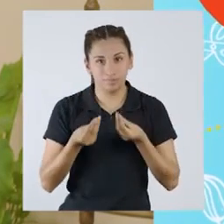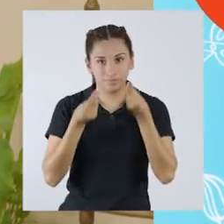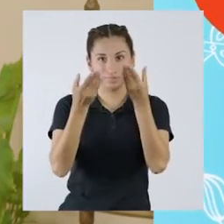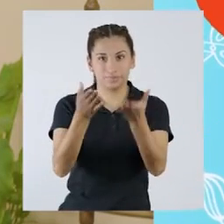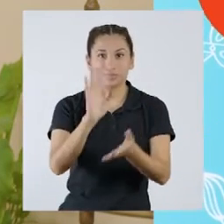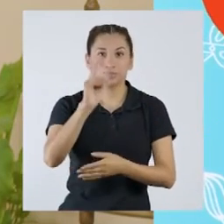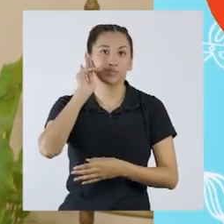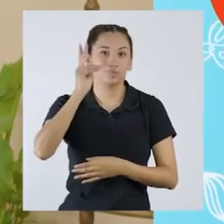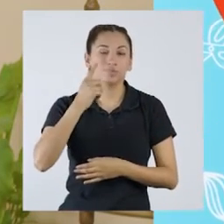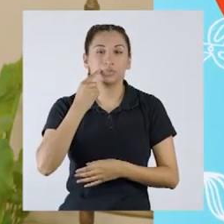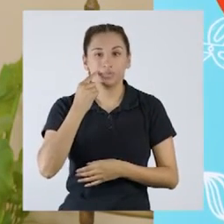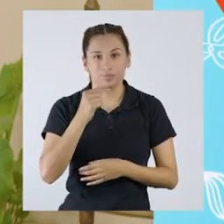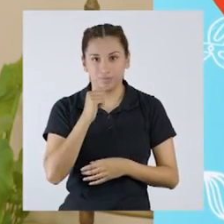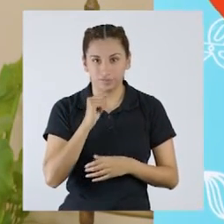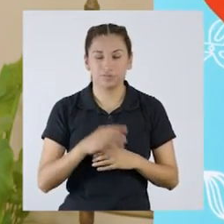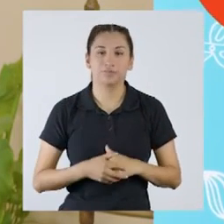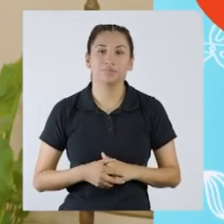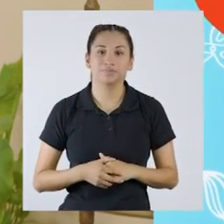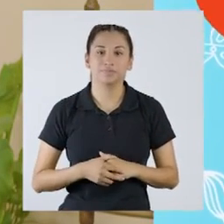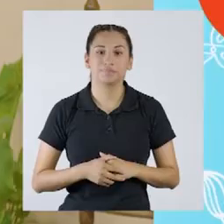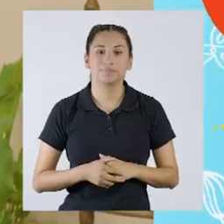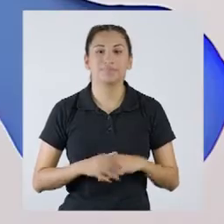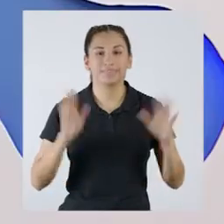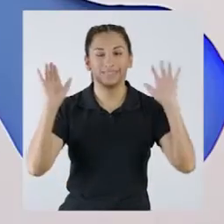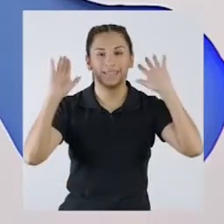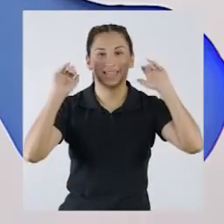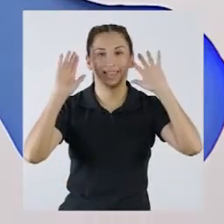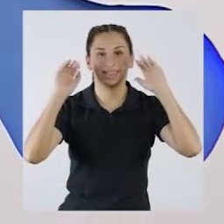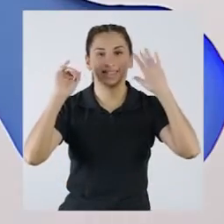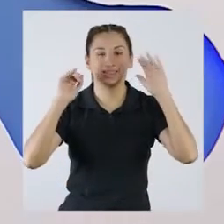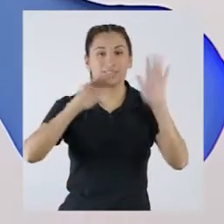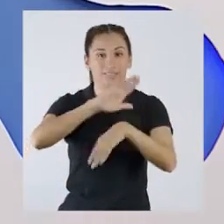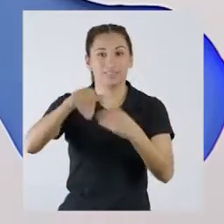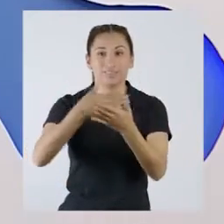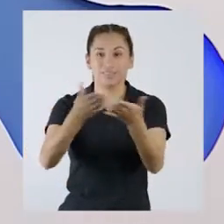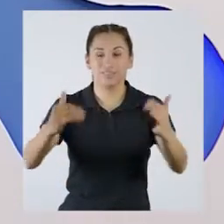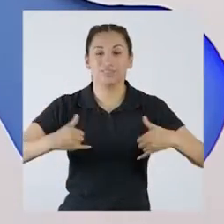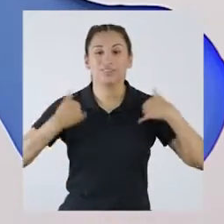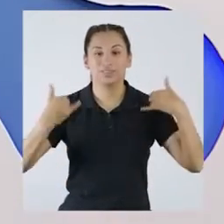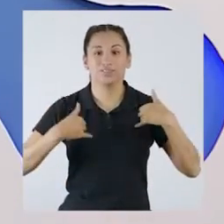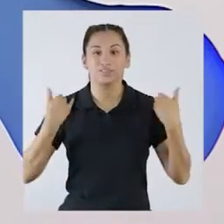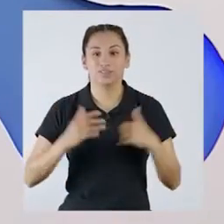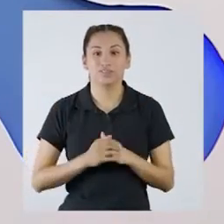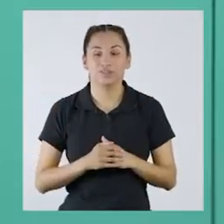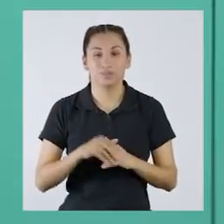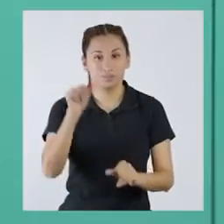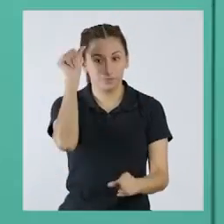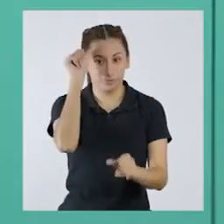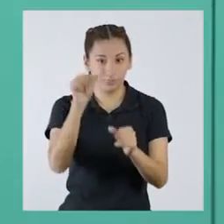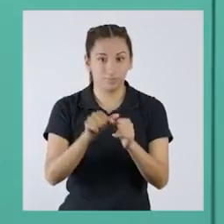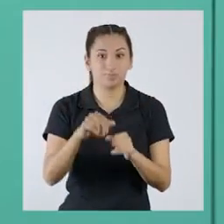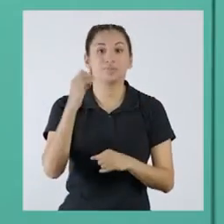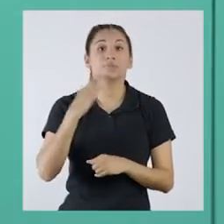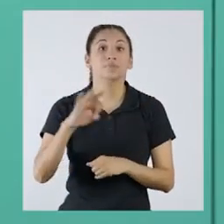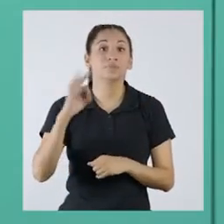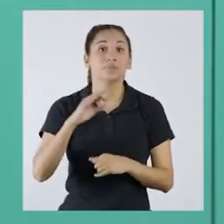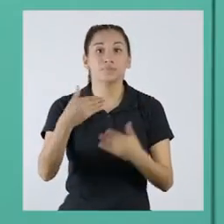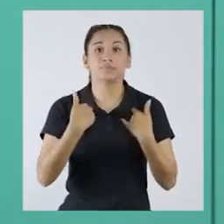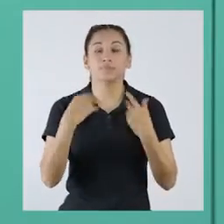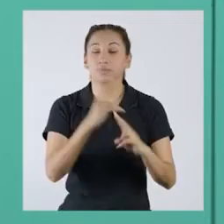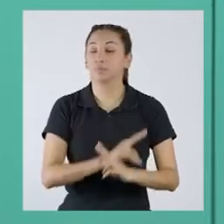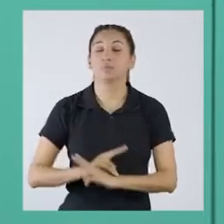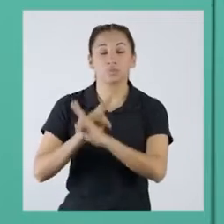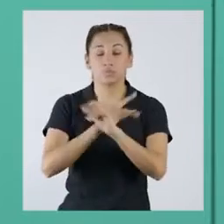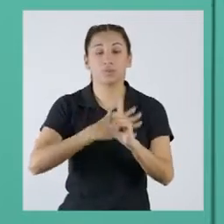pueden hacerla llegar a su docente. Ya nos vemos, chicas y chicos. Recuerden que